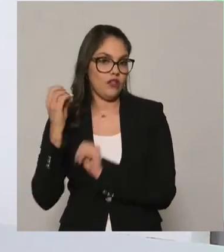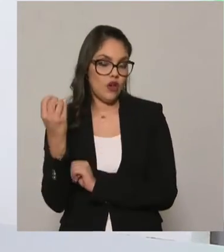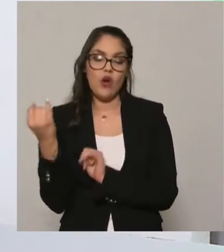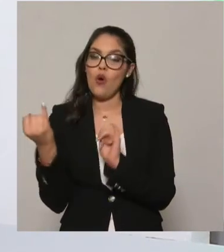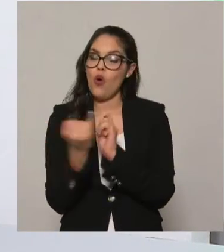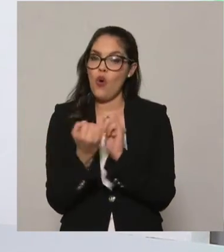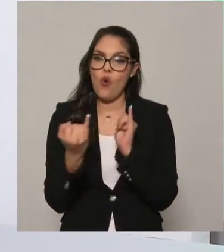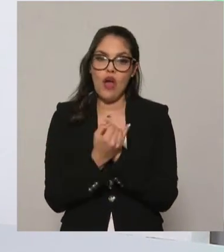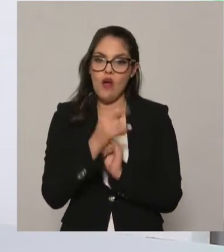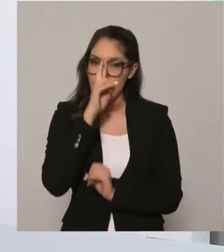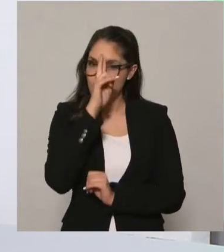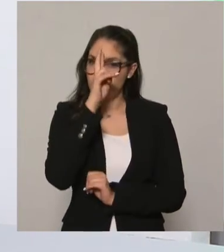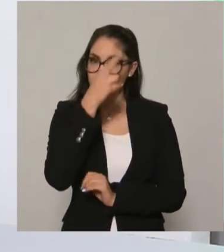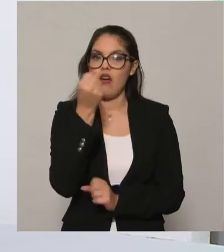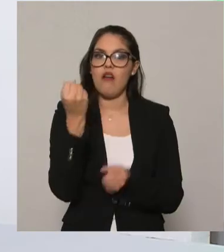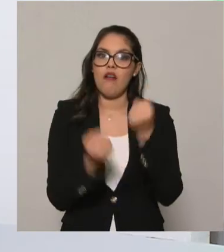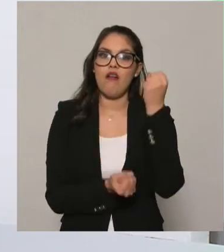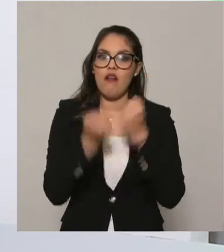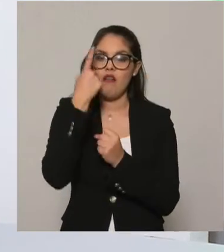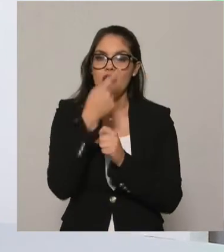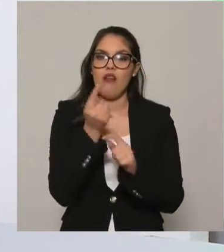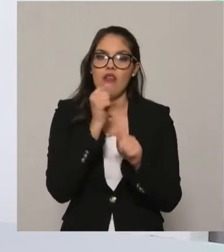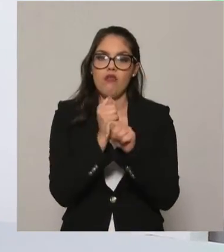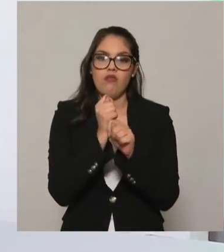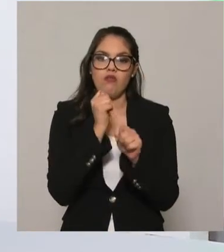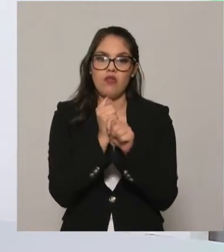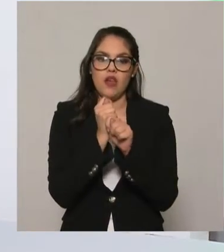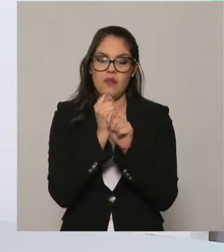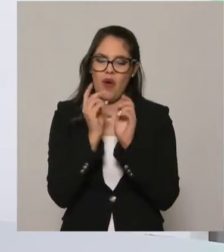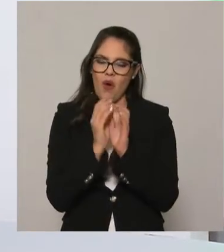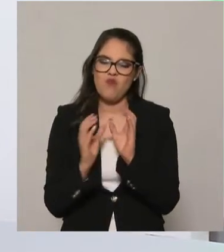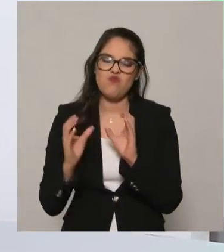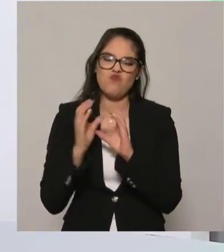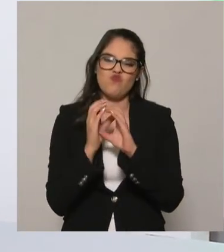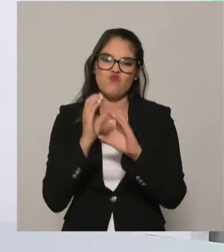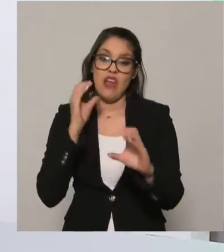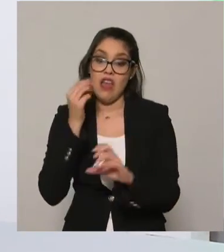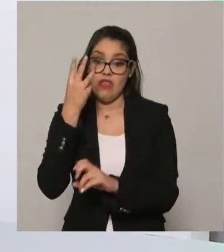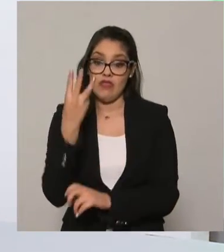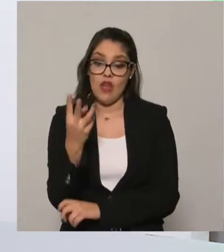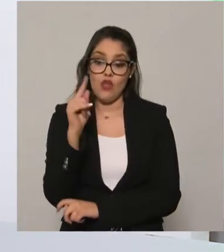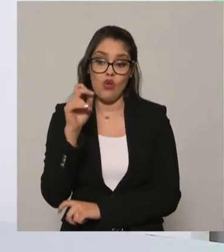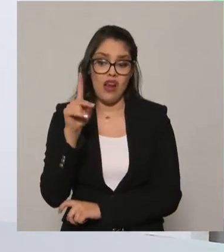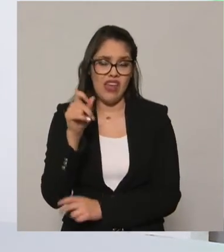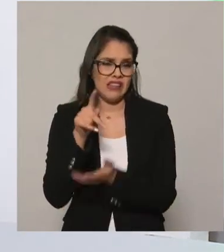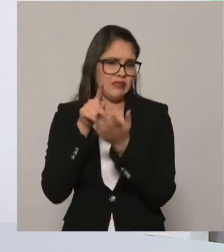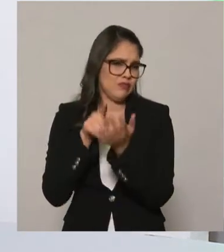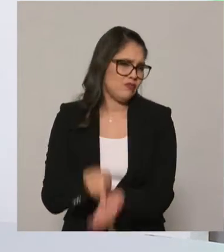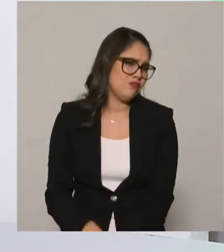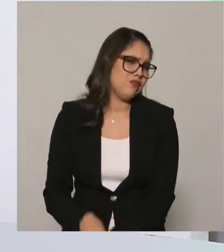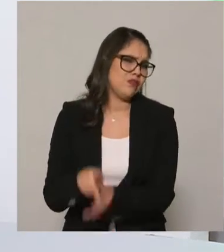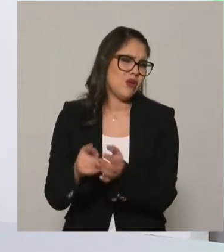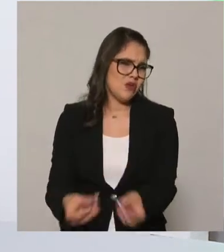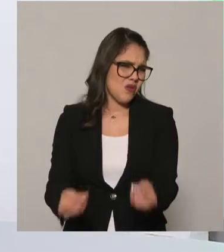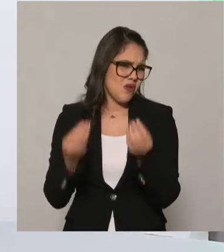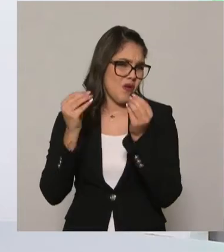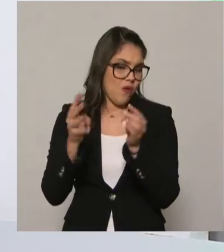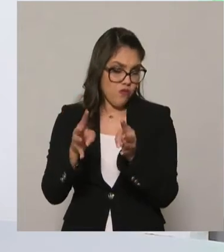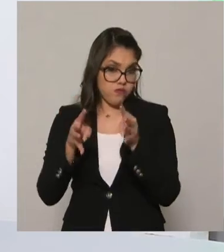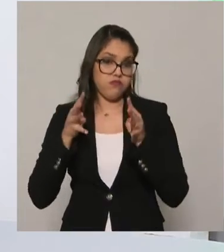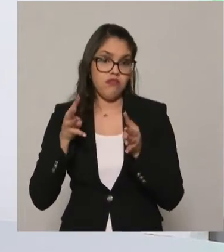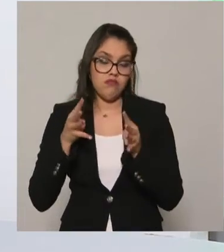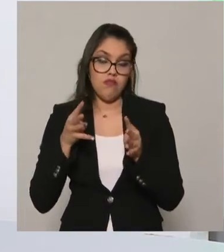restricción vehicular para el transporte de carga de más de 3 toneladas. No podrá ingresar o no